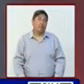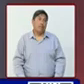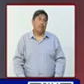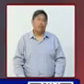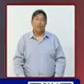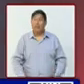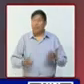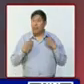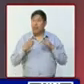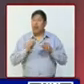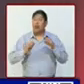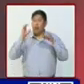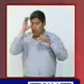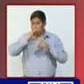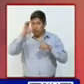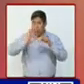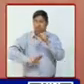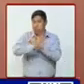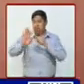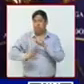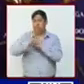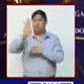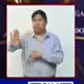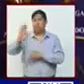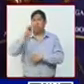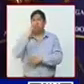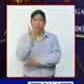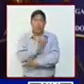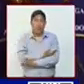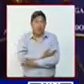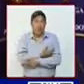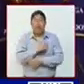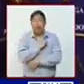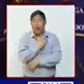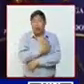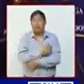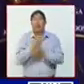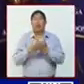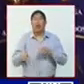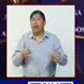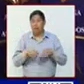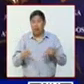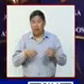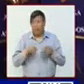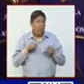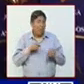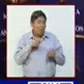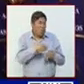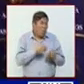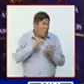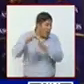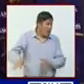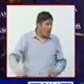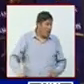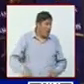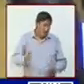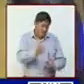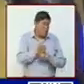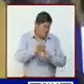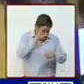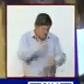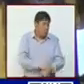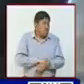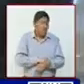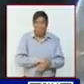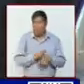Ha ido a buscar protección para su hija y lo que las autoridades han hecho es tipificarlo y tratarlo como un delincuente.